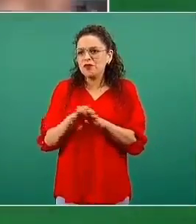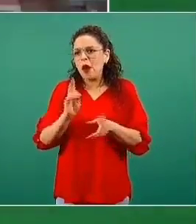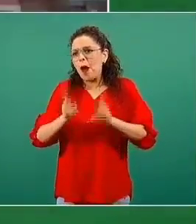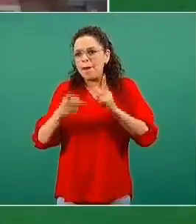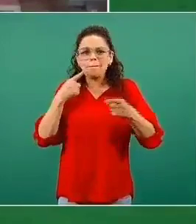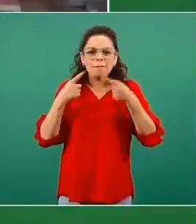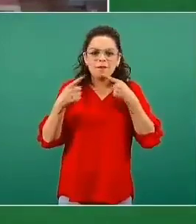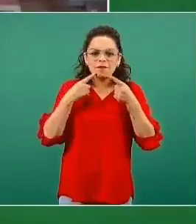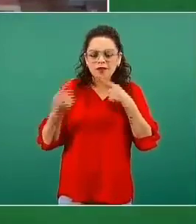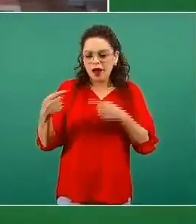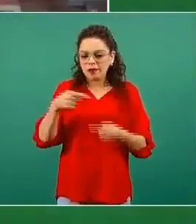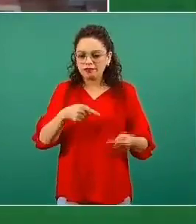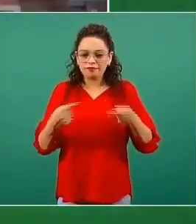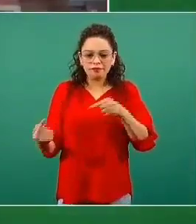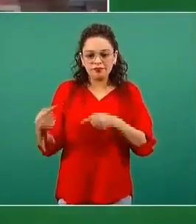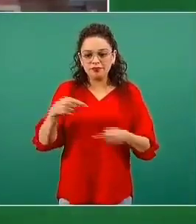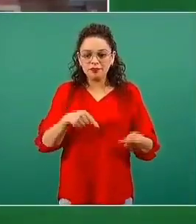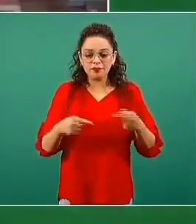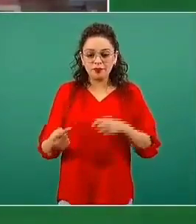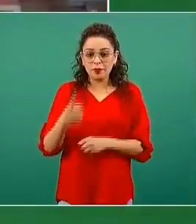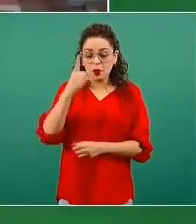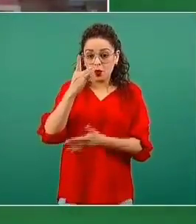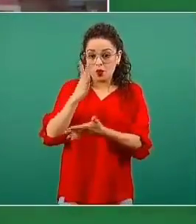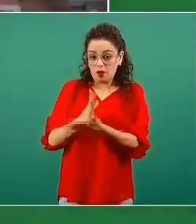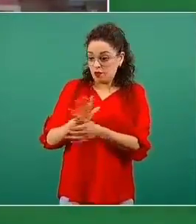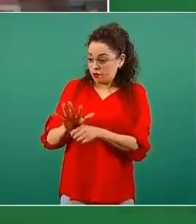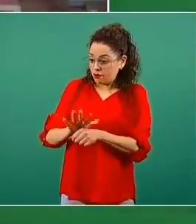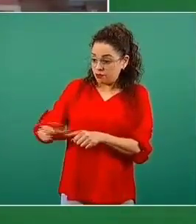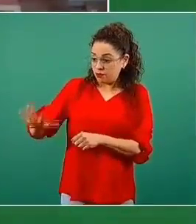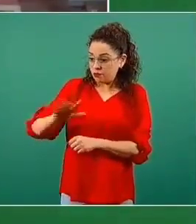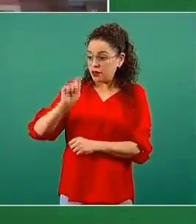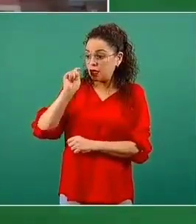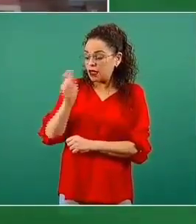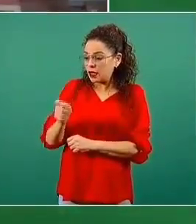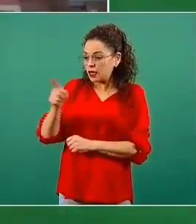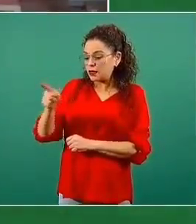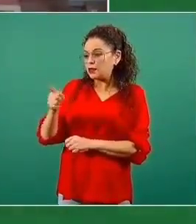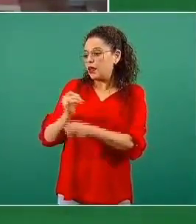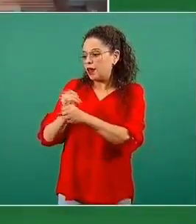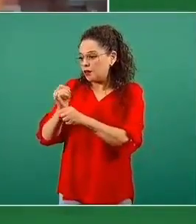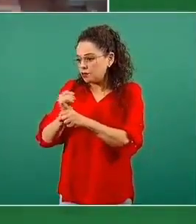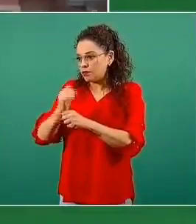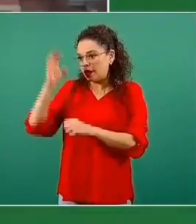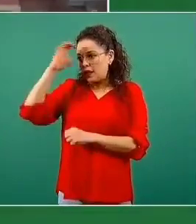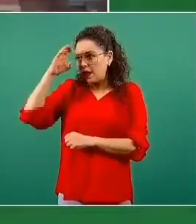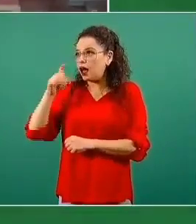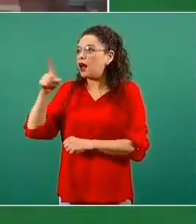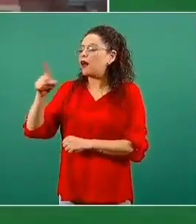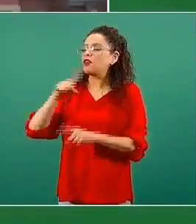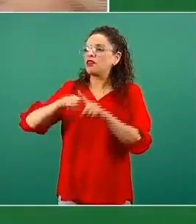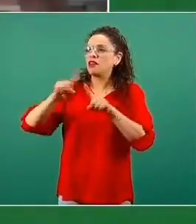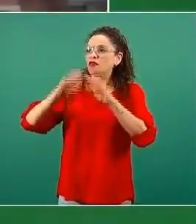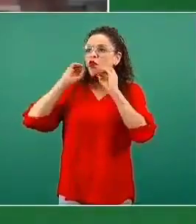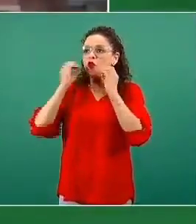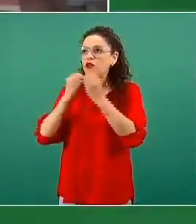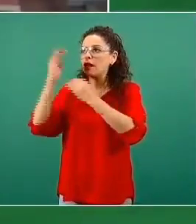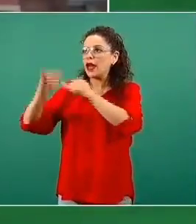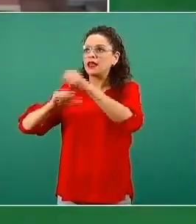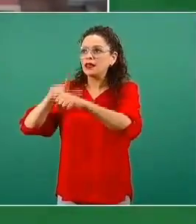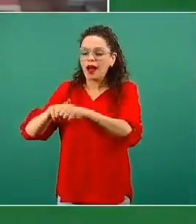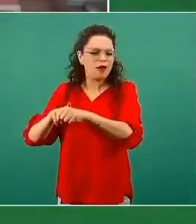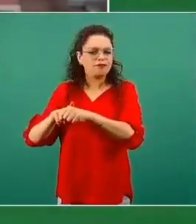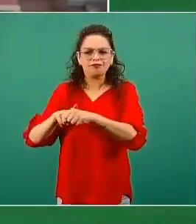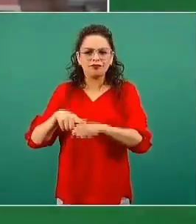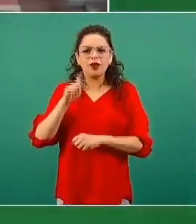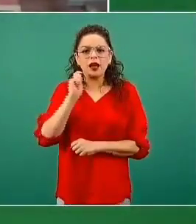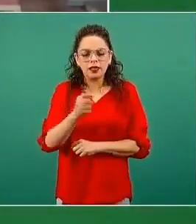dos sentidos, o sea, no es nada más que el sector académico acompañado de organismos internacionales presente la evidencia, sino que se